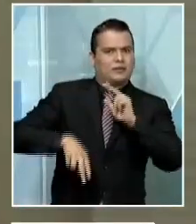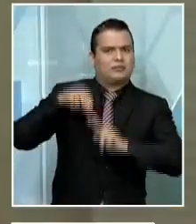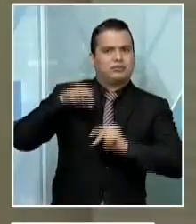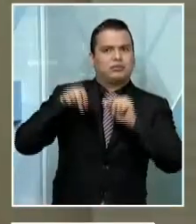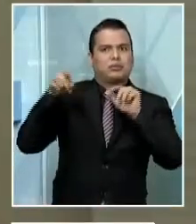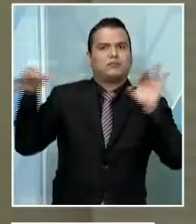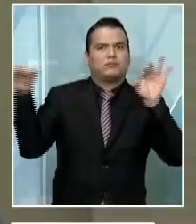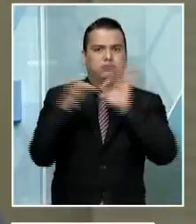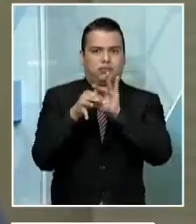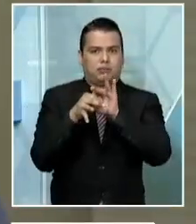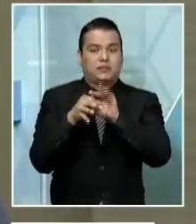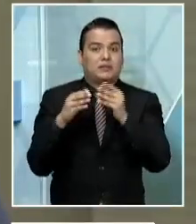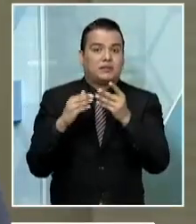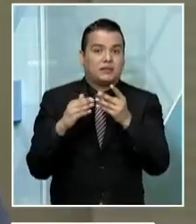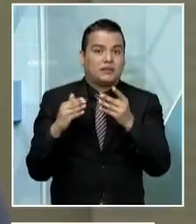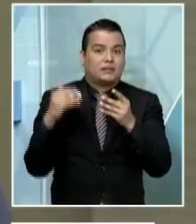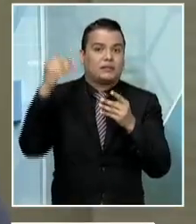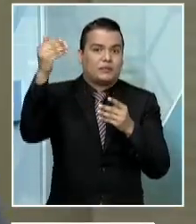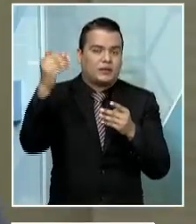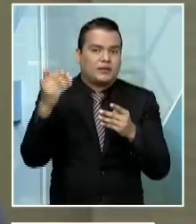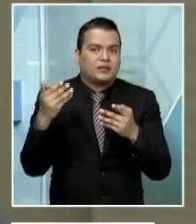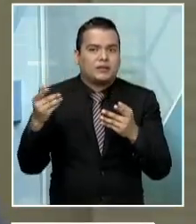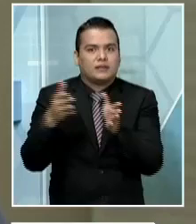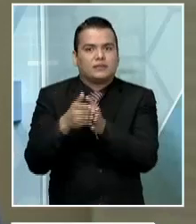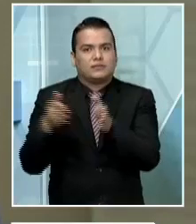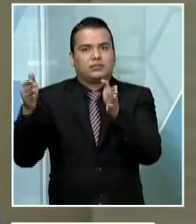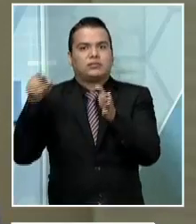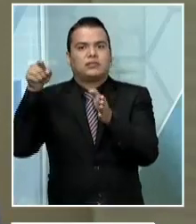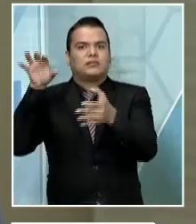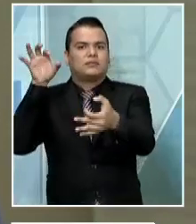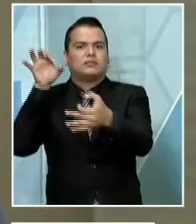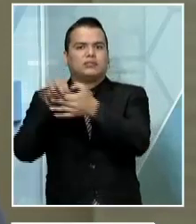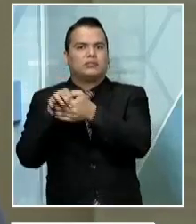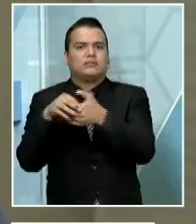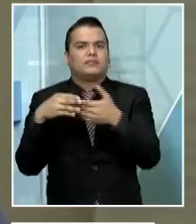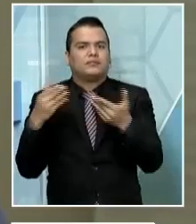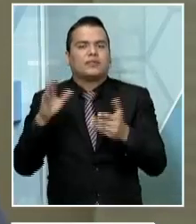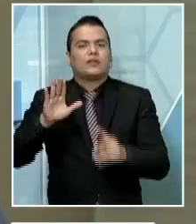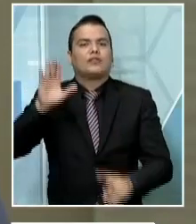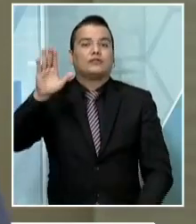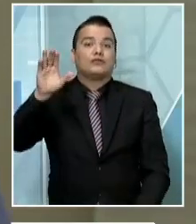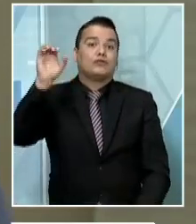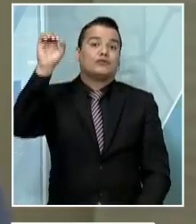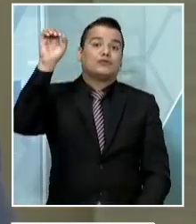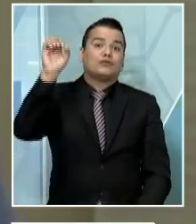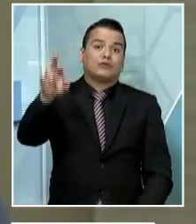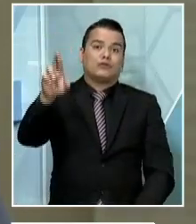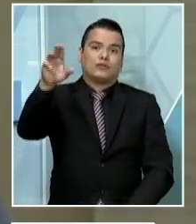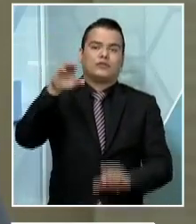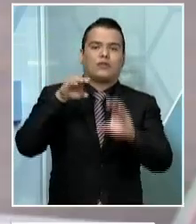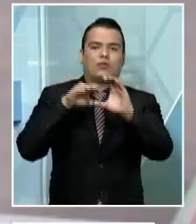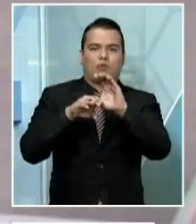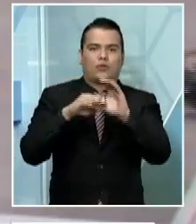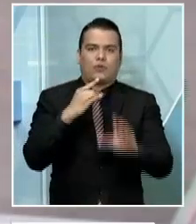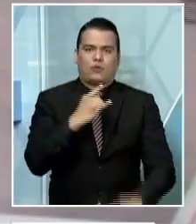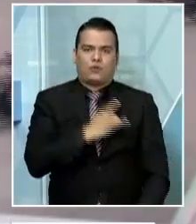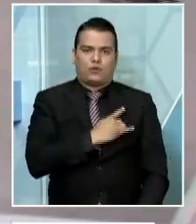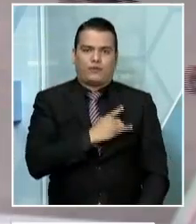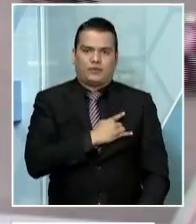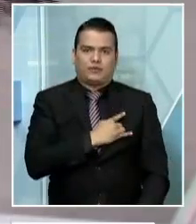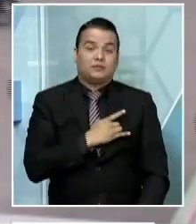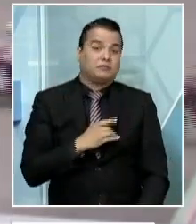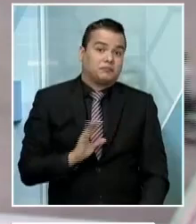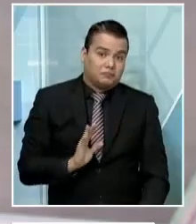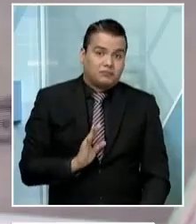más adelante en el tramo 3 nos vamos a poder integrar con lo que denominamos la estación Universidades. Se espera que